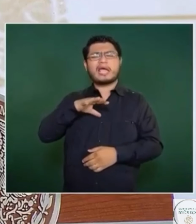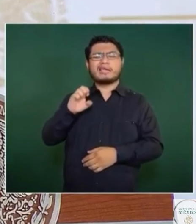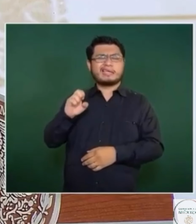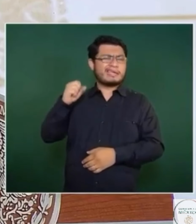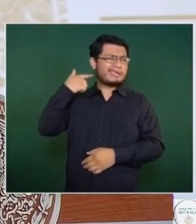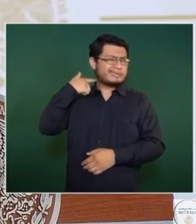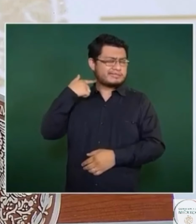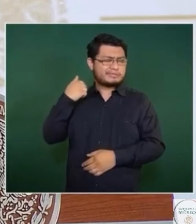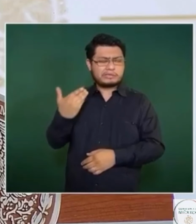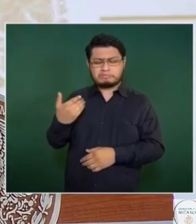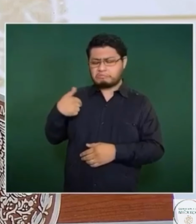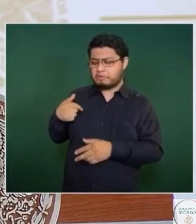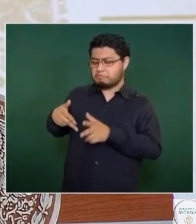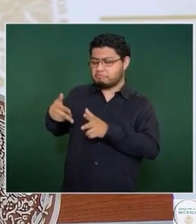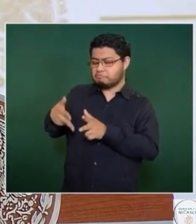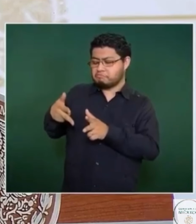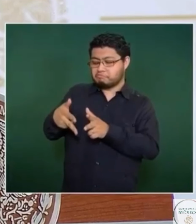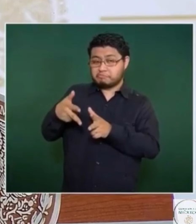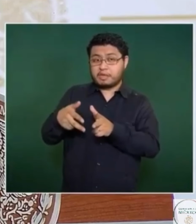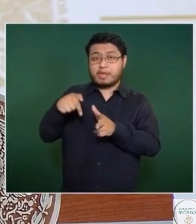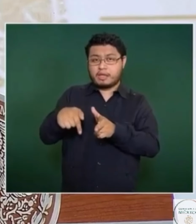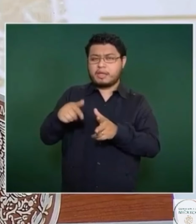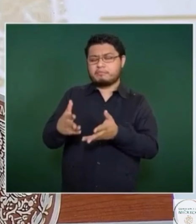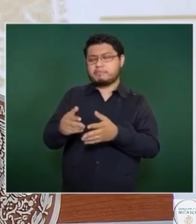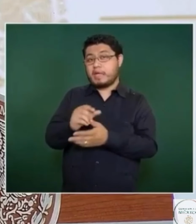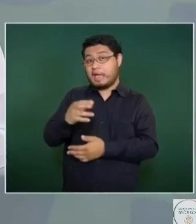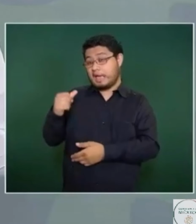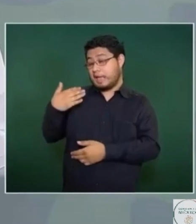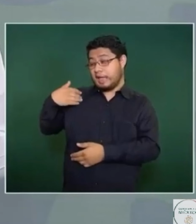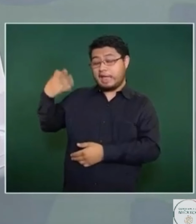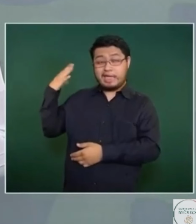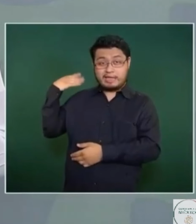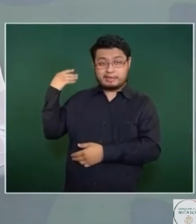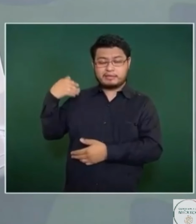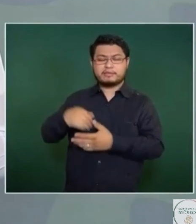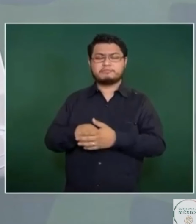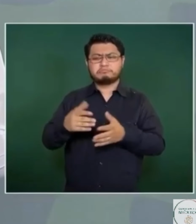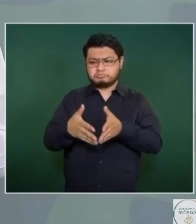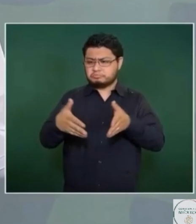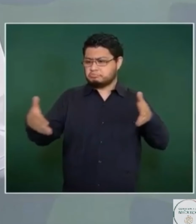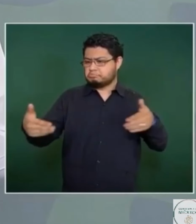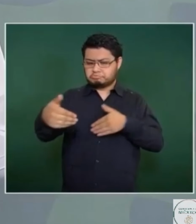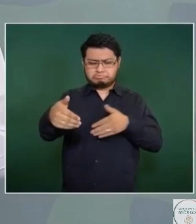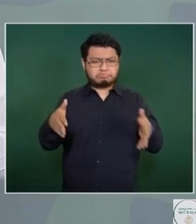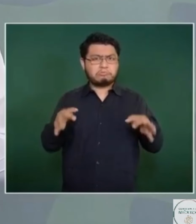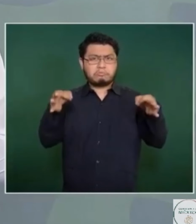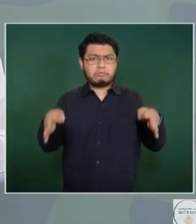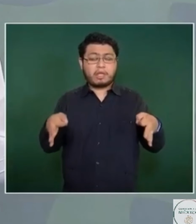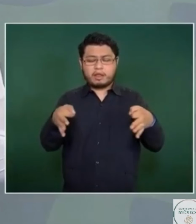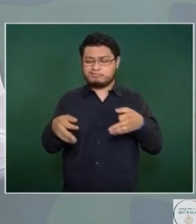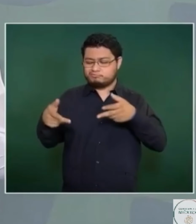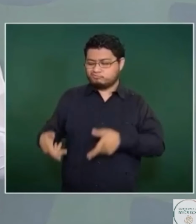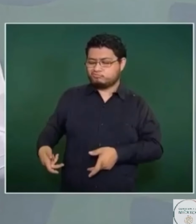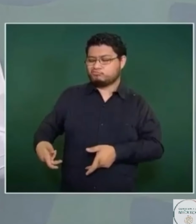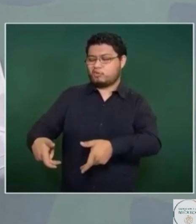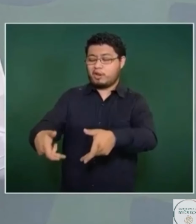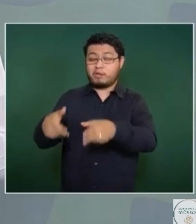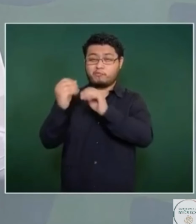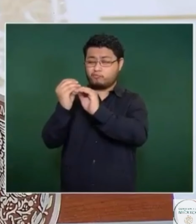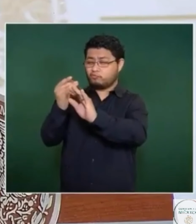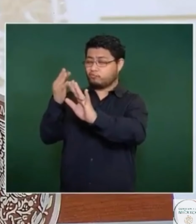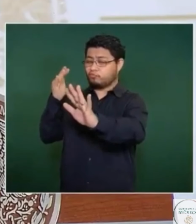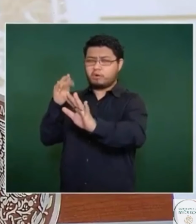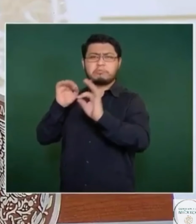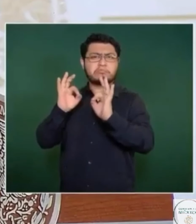ferrocarriles que se encuentra en el centro de Mérida. Es un terreno de 22 hectáreas que circula paralelo a lo que es el Paseo de Montejo, con 3 cuadras de